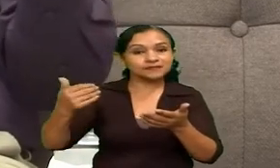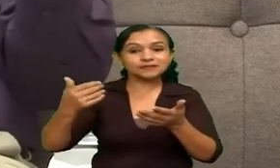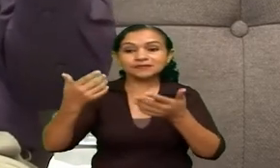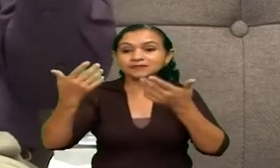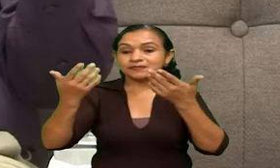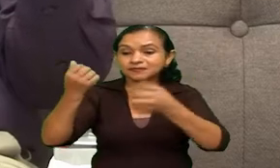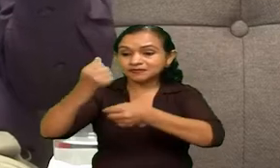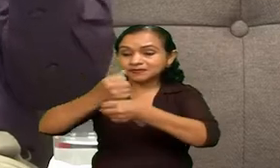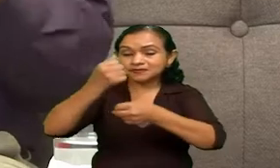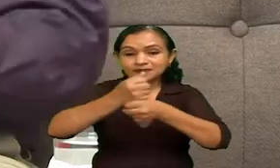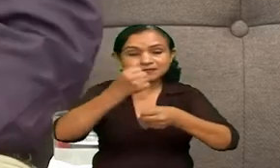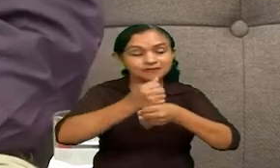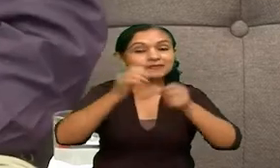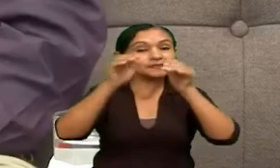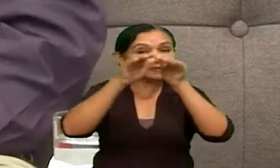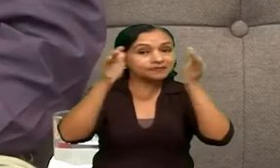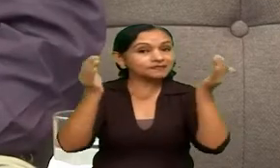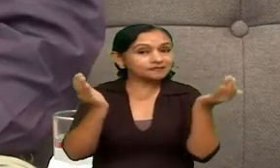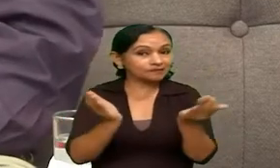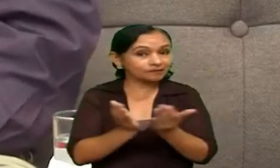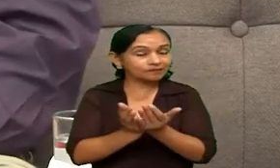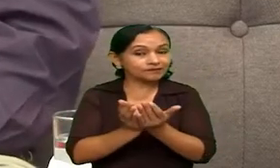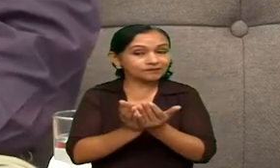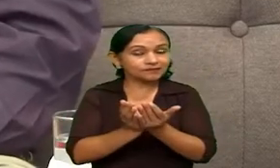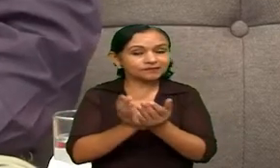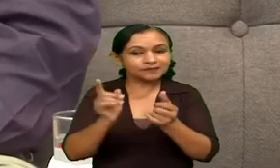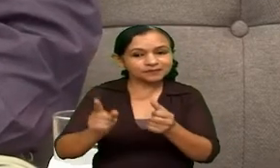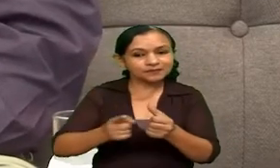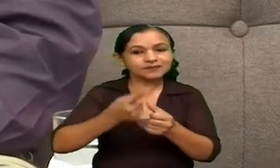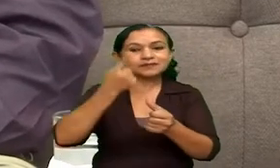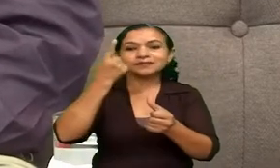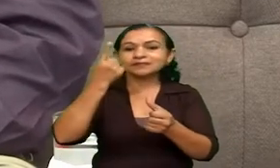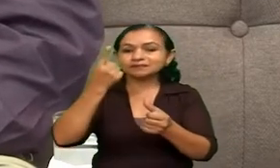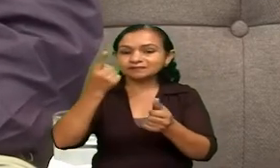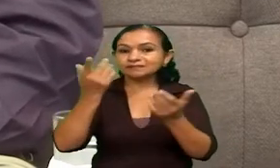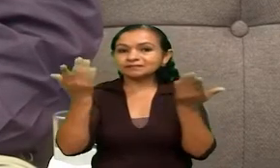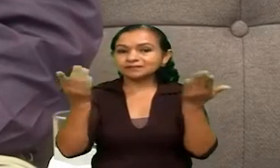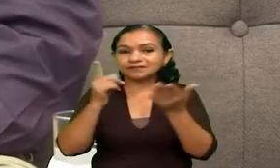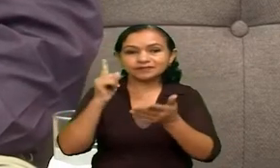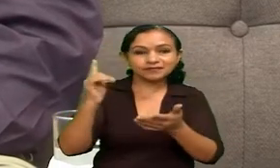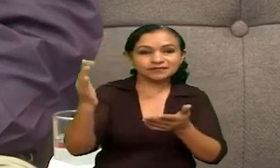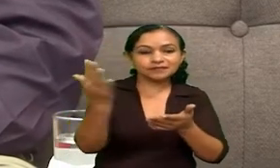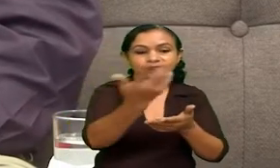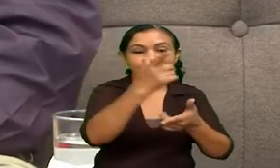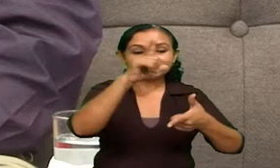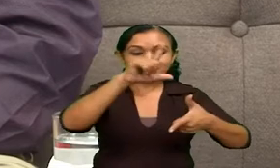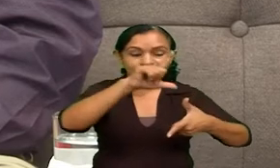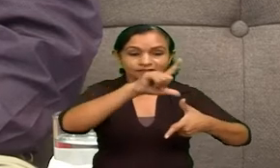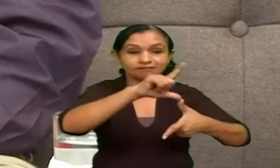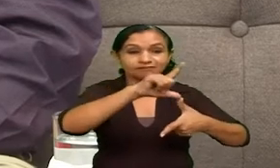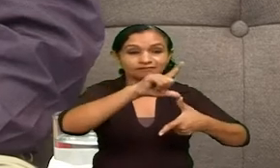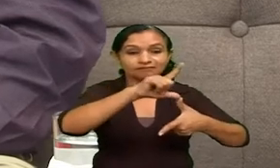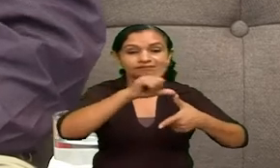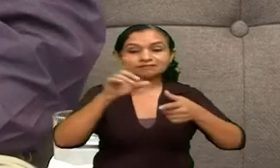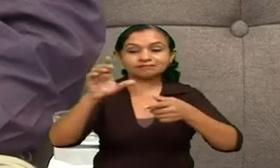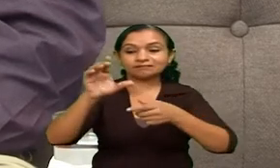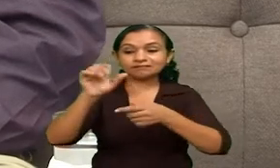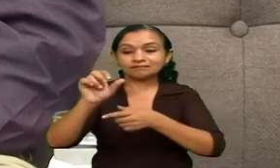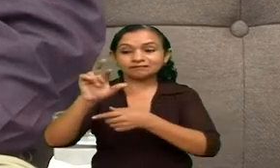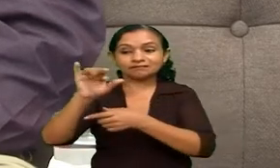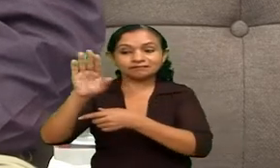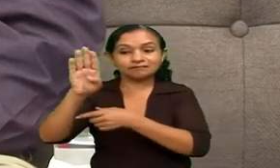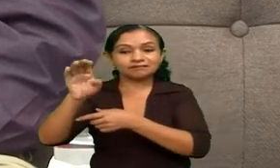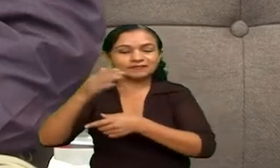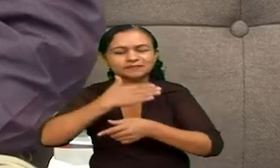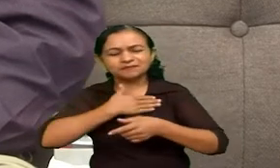equipo a nivel mundial. Entonces, es la primera a nivel de toda Latinoamérica y la isla del Caribe. Paralelo